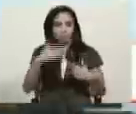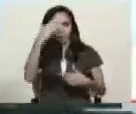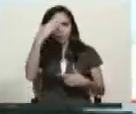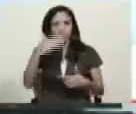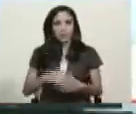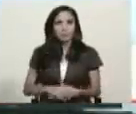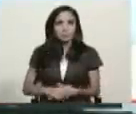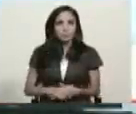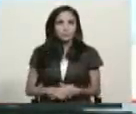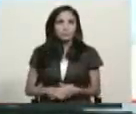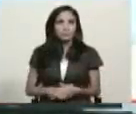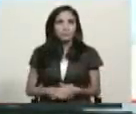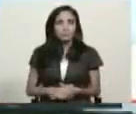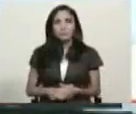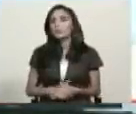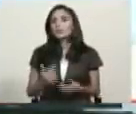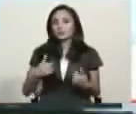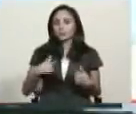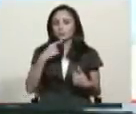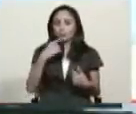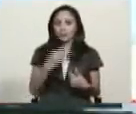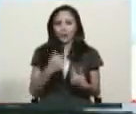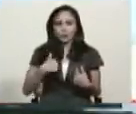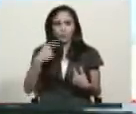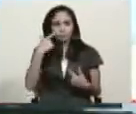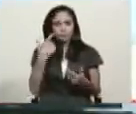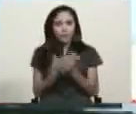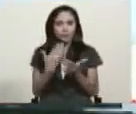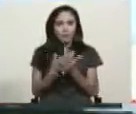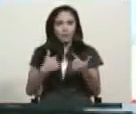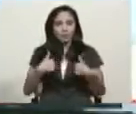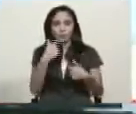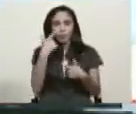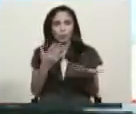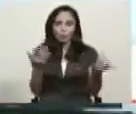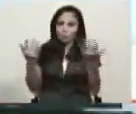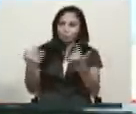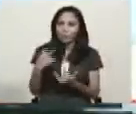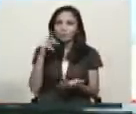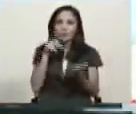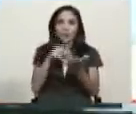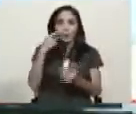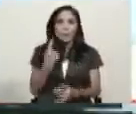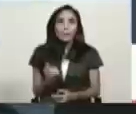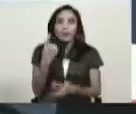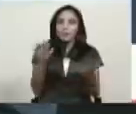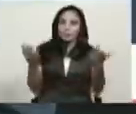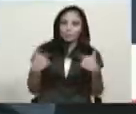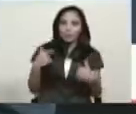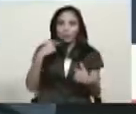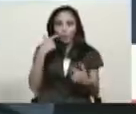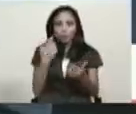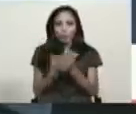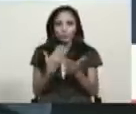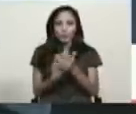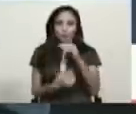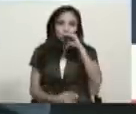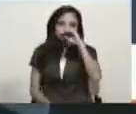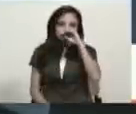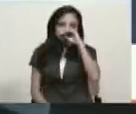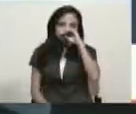doctora Sonia, soy testigo personal de cuando los recibimos y soy testigo de las graduaciones